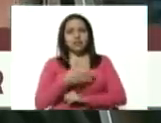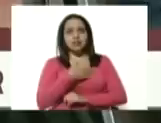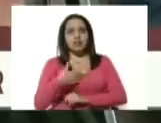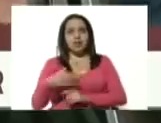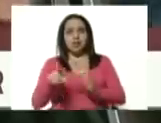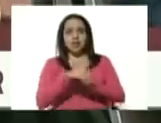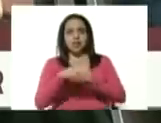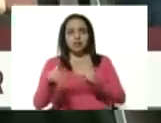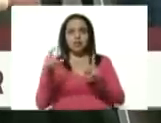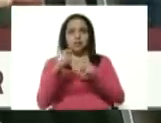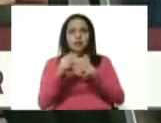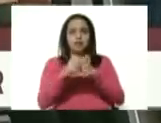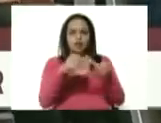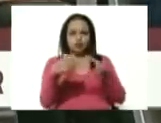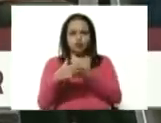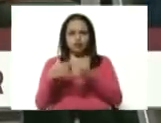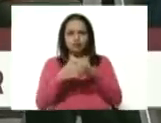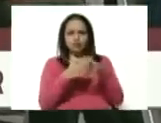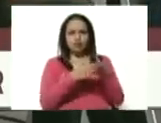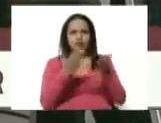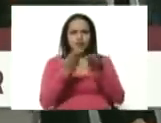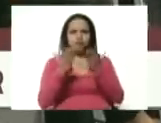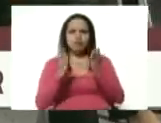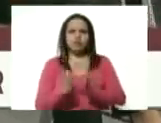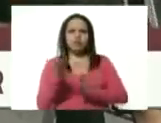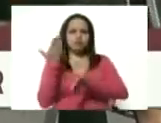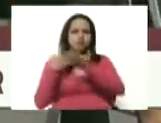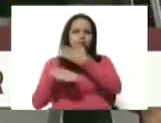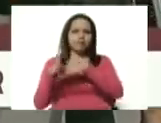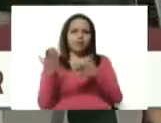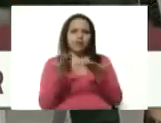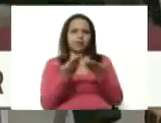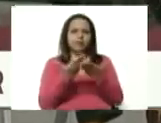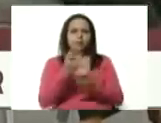muchachas estudiantes de varias escuelas de la universidad,